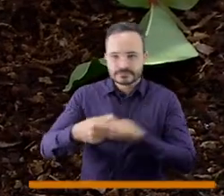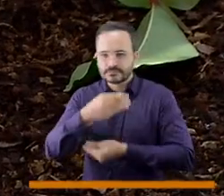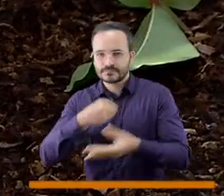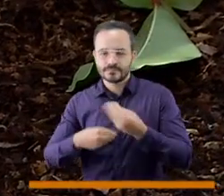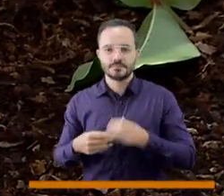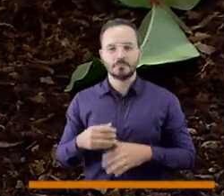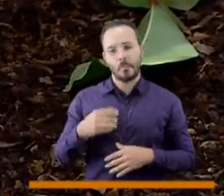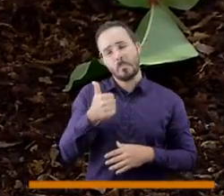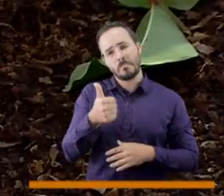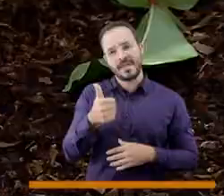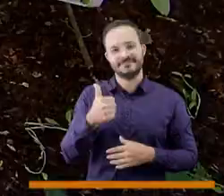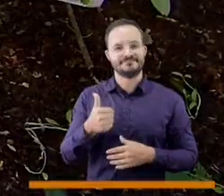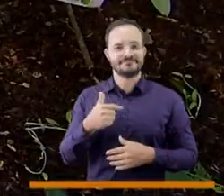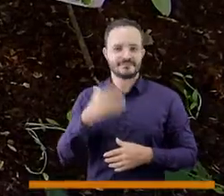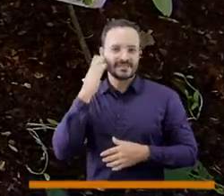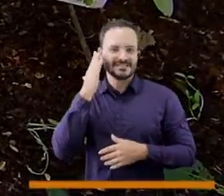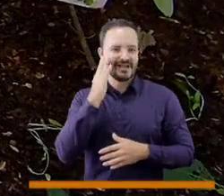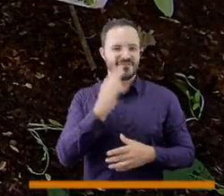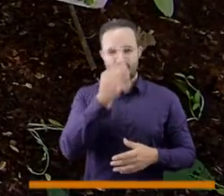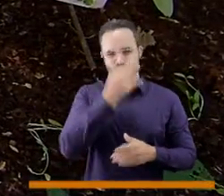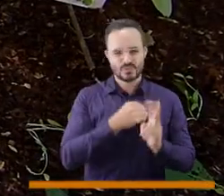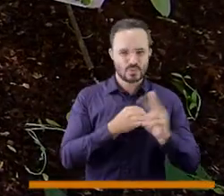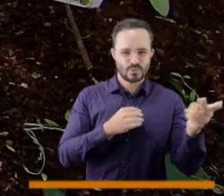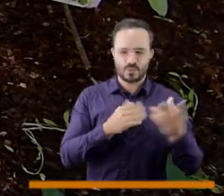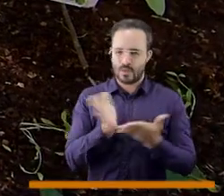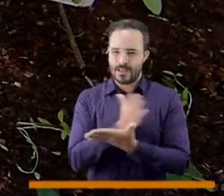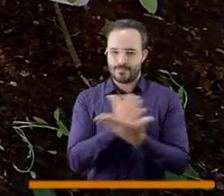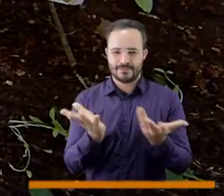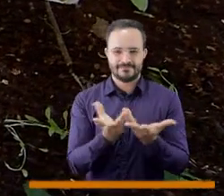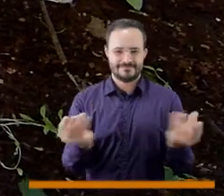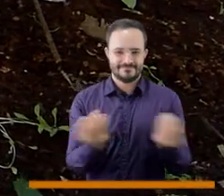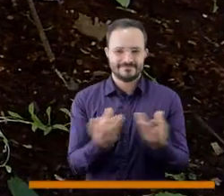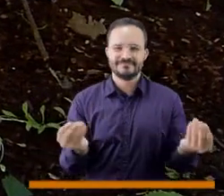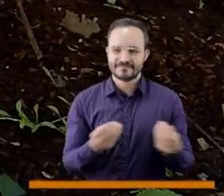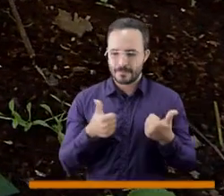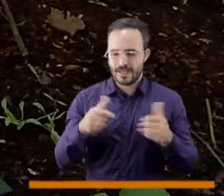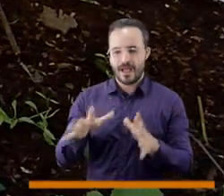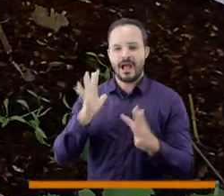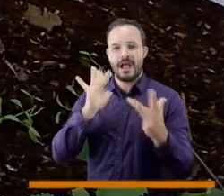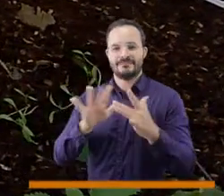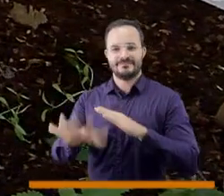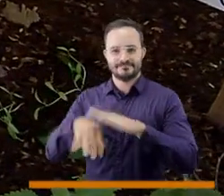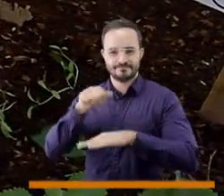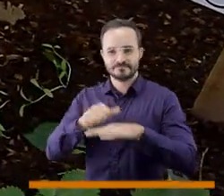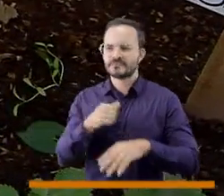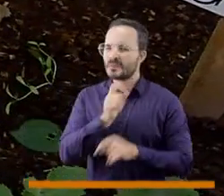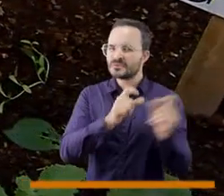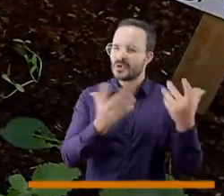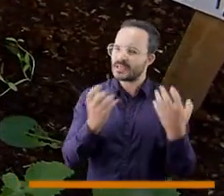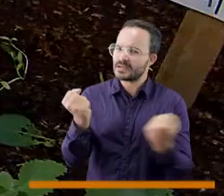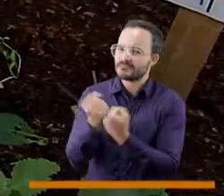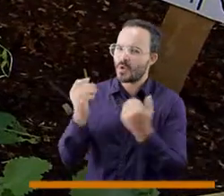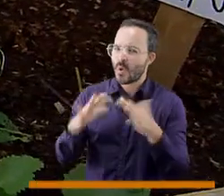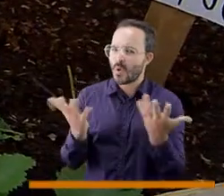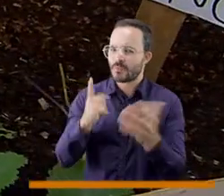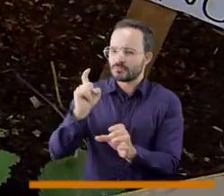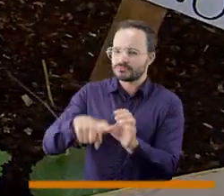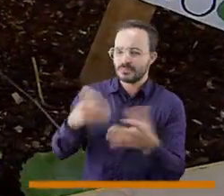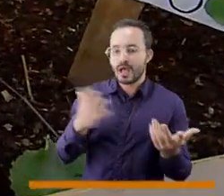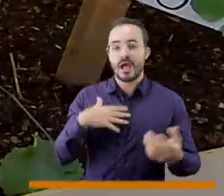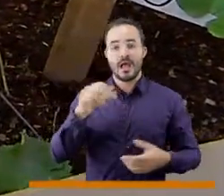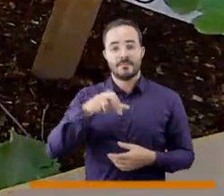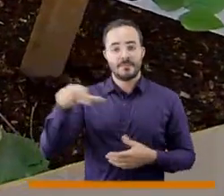lo hacen, pero ya hay una zona de respeto, entonces ya sabe que no nos deja aquí basuras. ¿Qué deben hacer las personas para ser parte y pertenecer a este